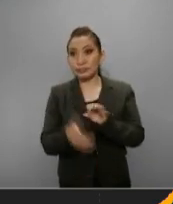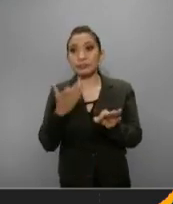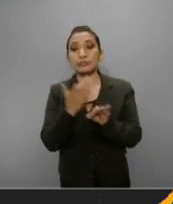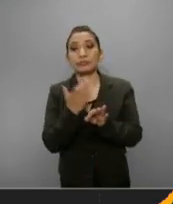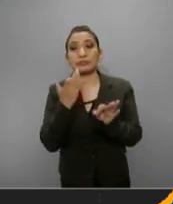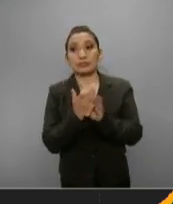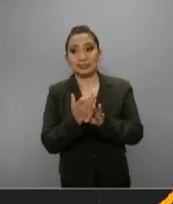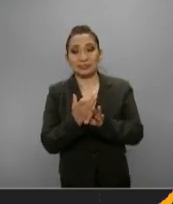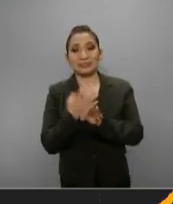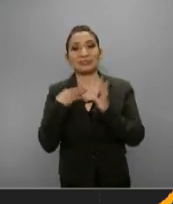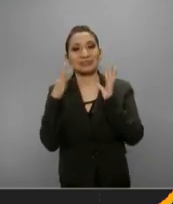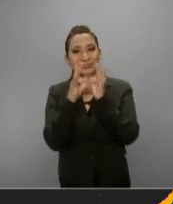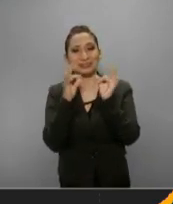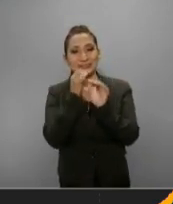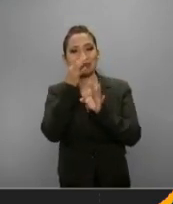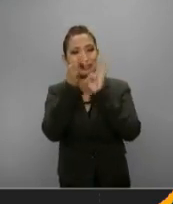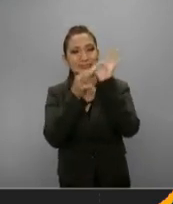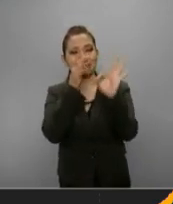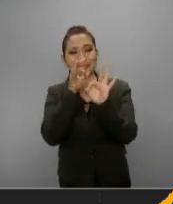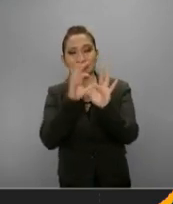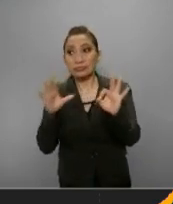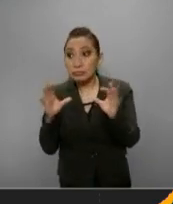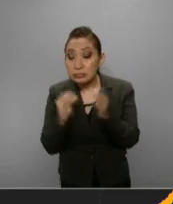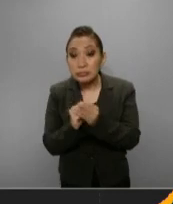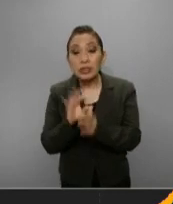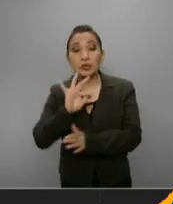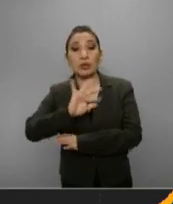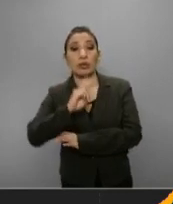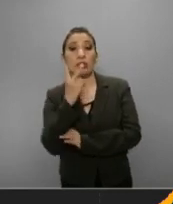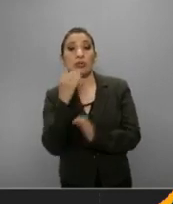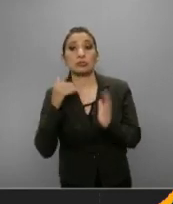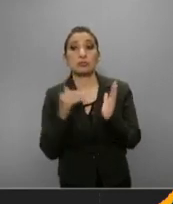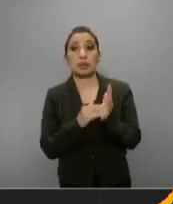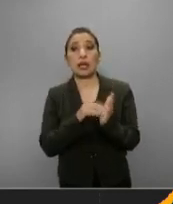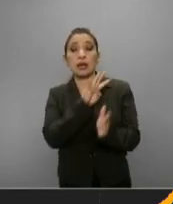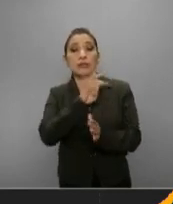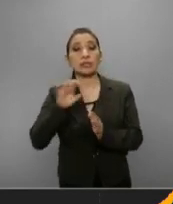ahorita que le estamos dando la información, ya son